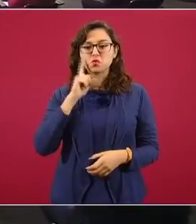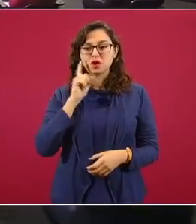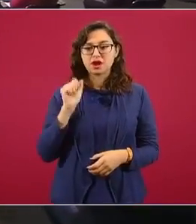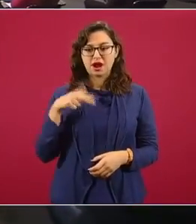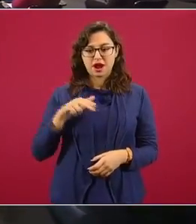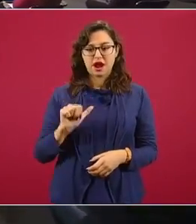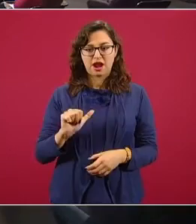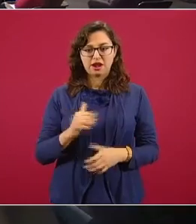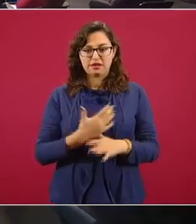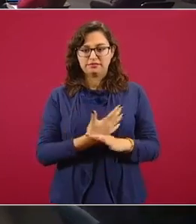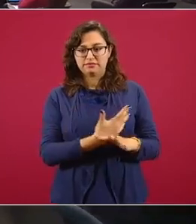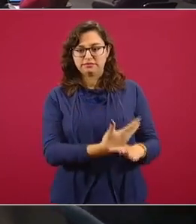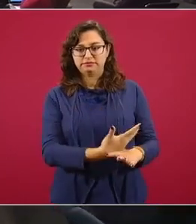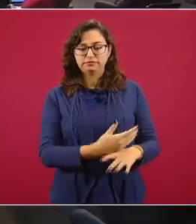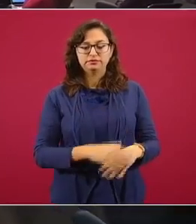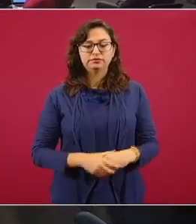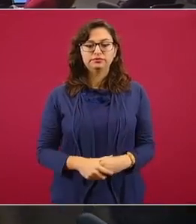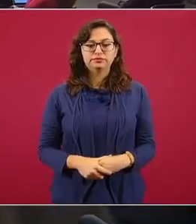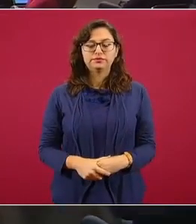ver.